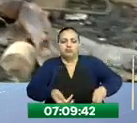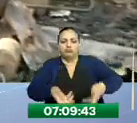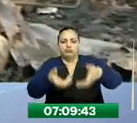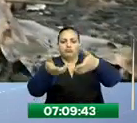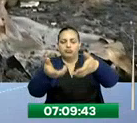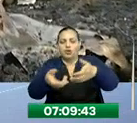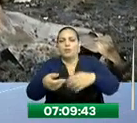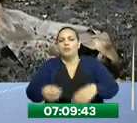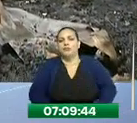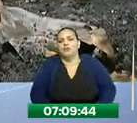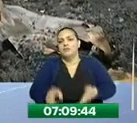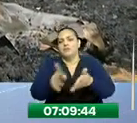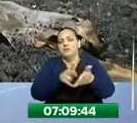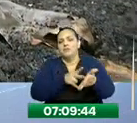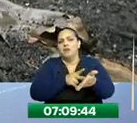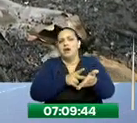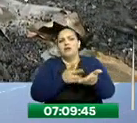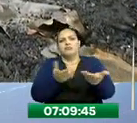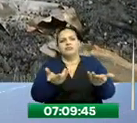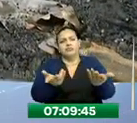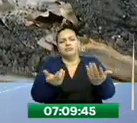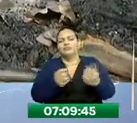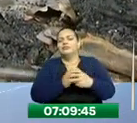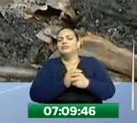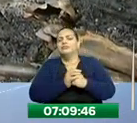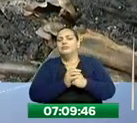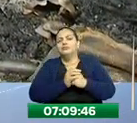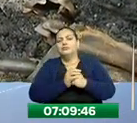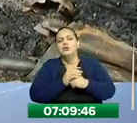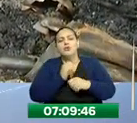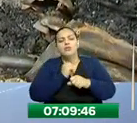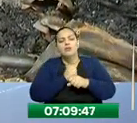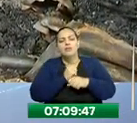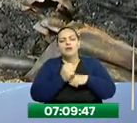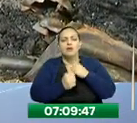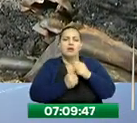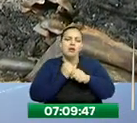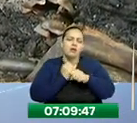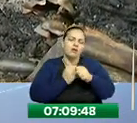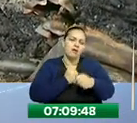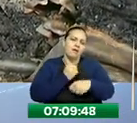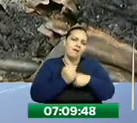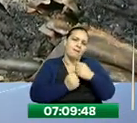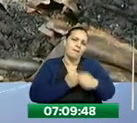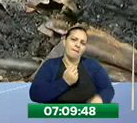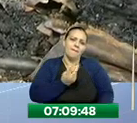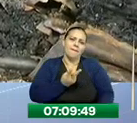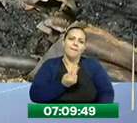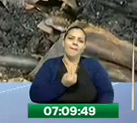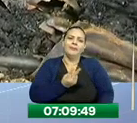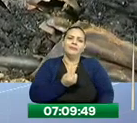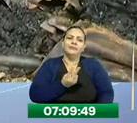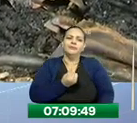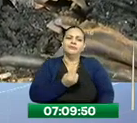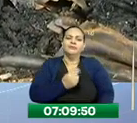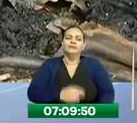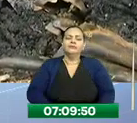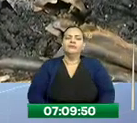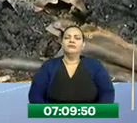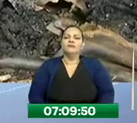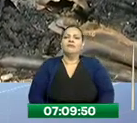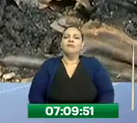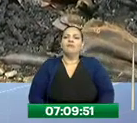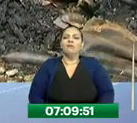¿Cuántos niños, adultos, habitaban en esta vivienda? Tres adultos. Tres adultos. ¿No había